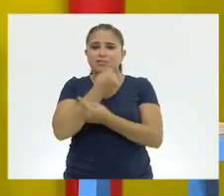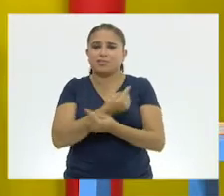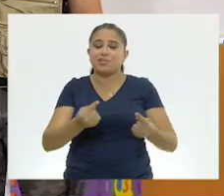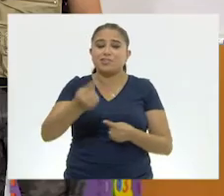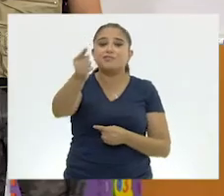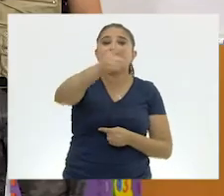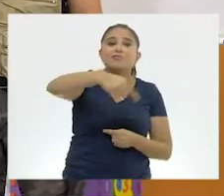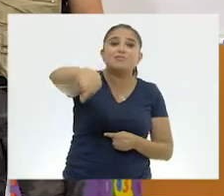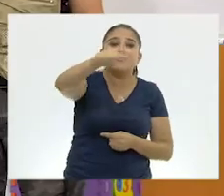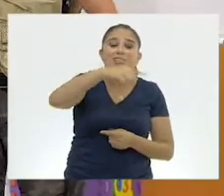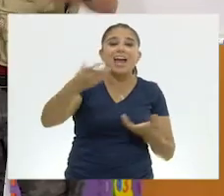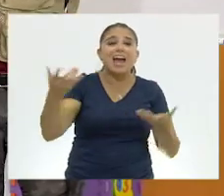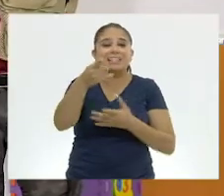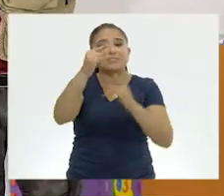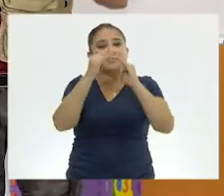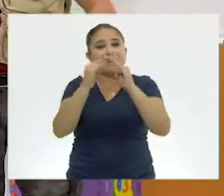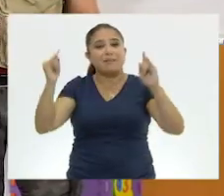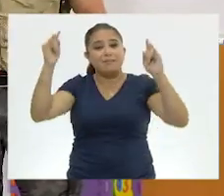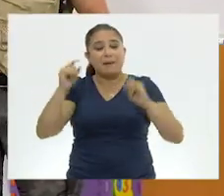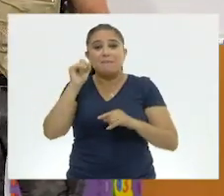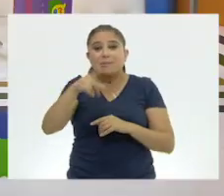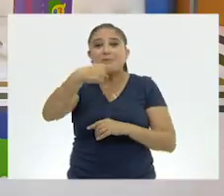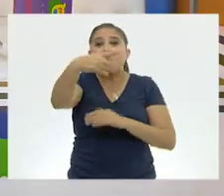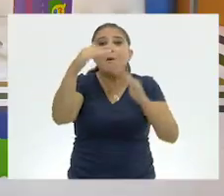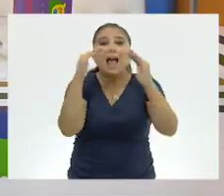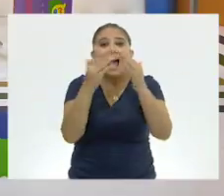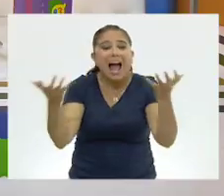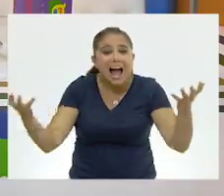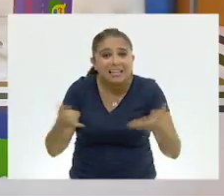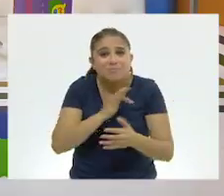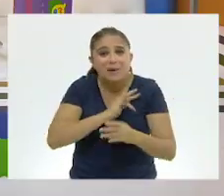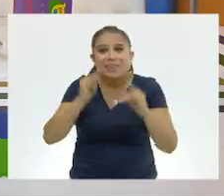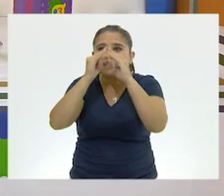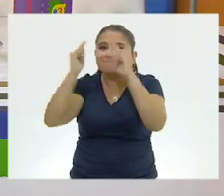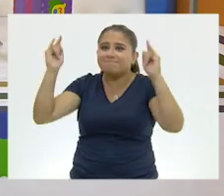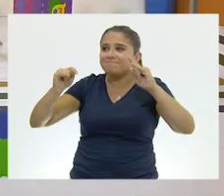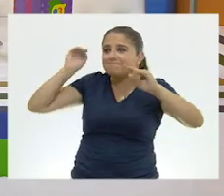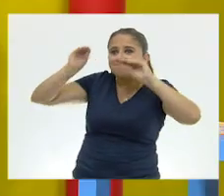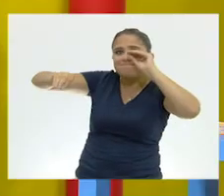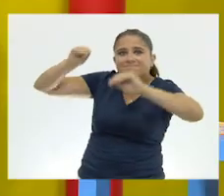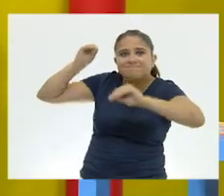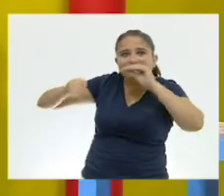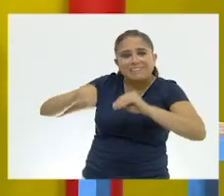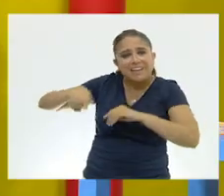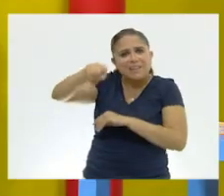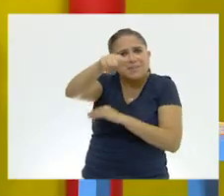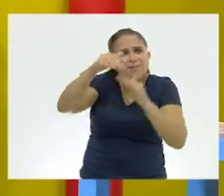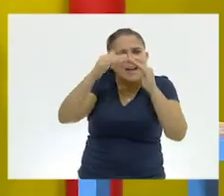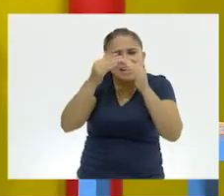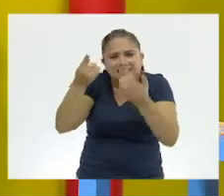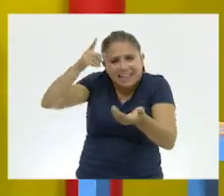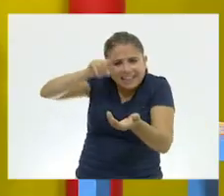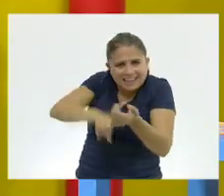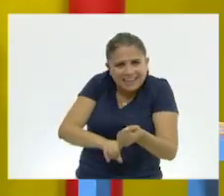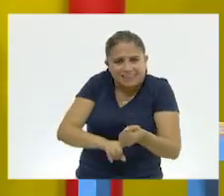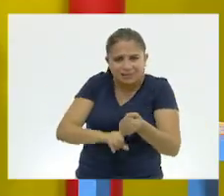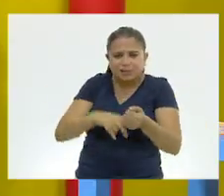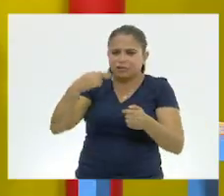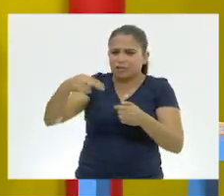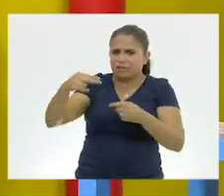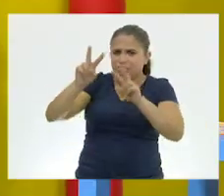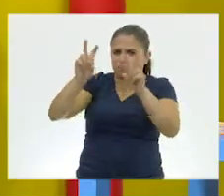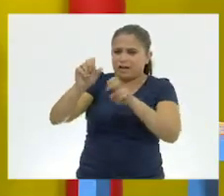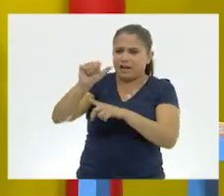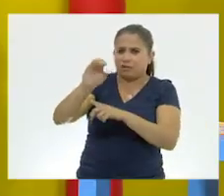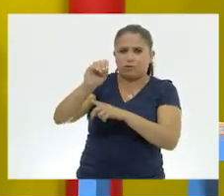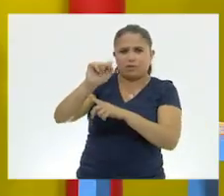niños y a las niñas a que hagan su campamento también ahí en su casa? Claro que sí, ustedes también pueden hacer su acantonamiento, dijiste, ¿verdad, maestra